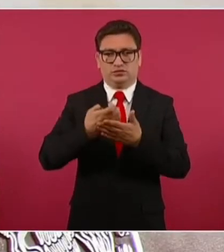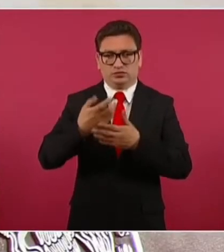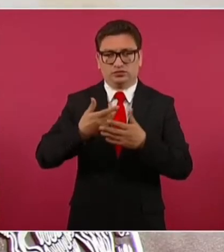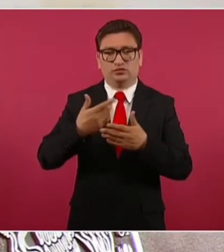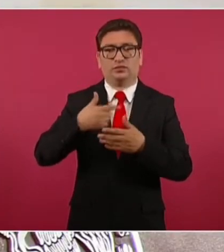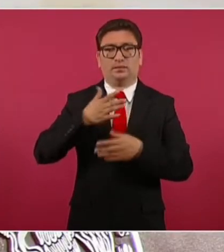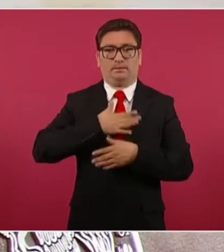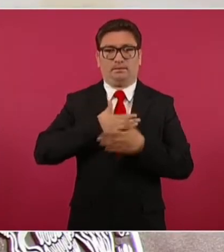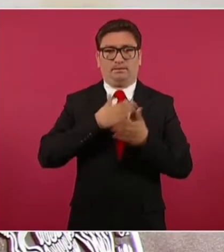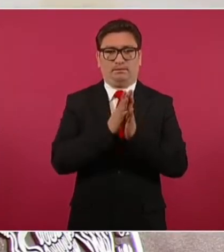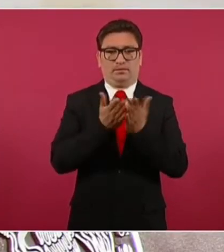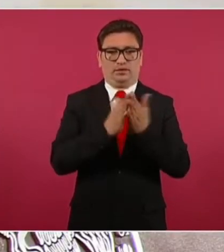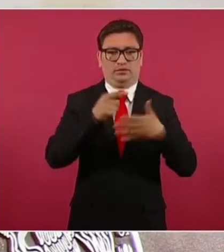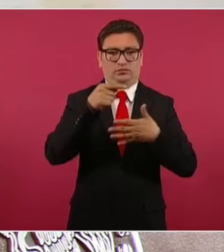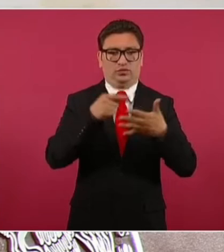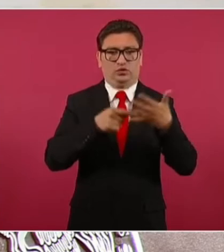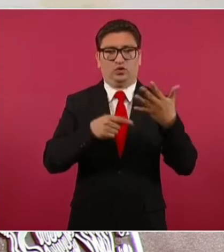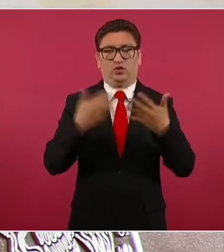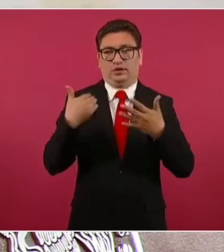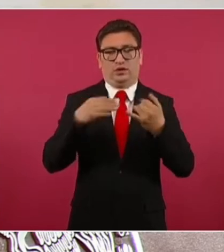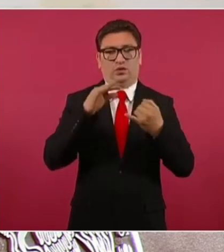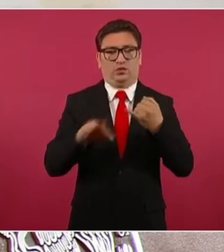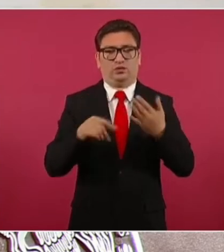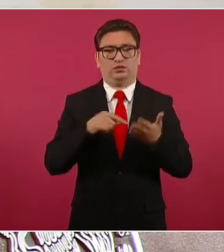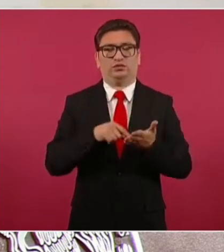en mi libro último,